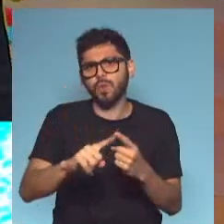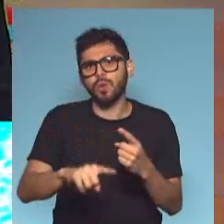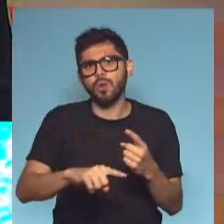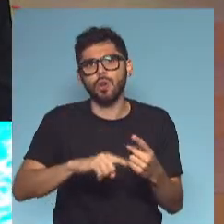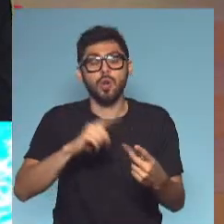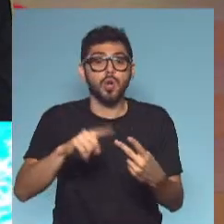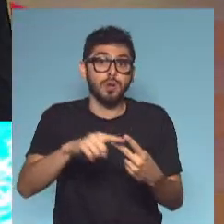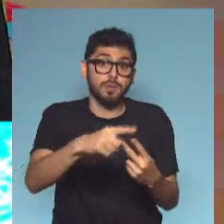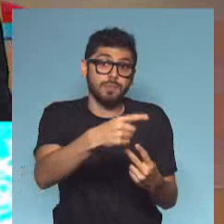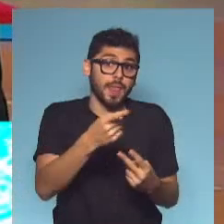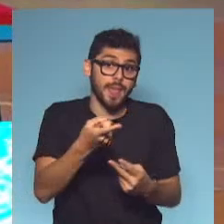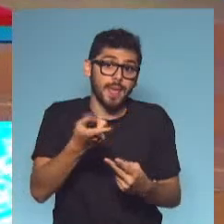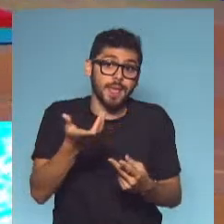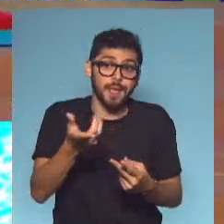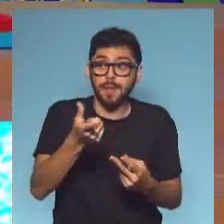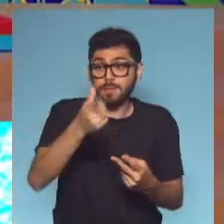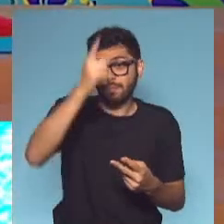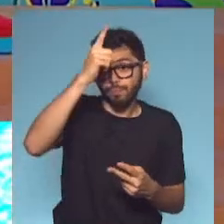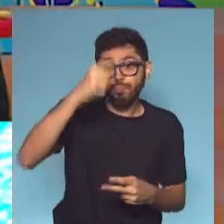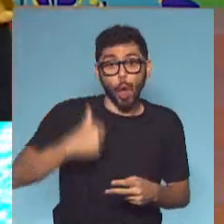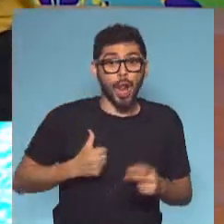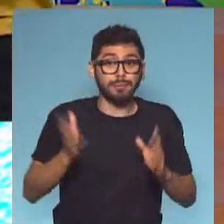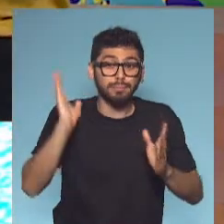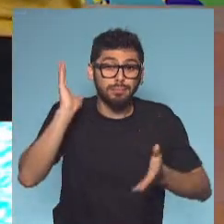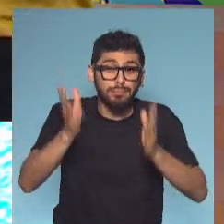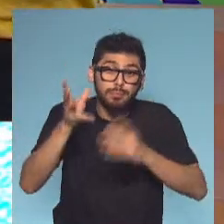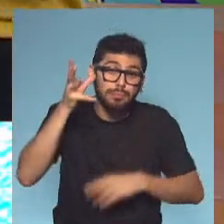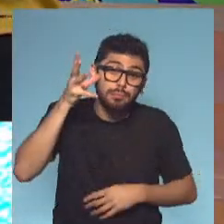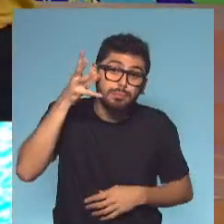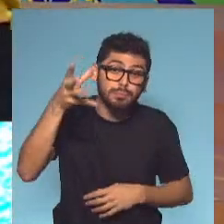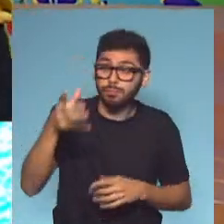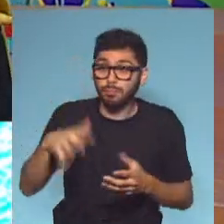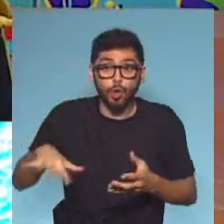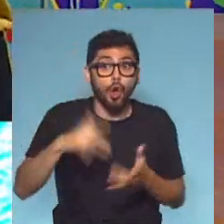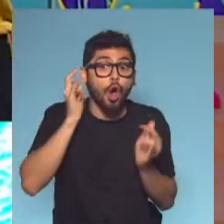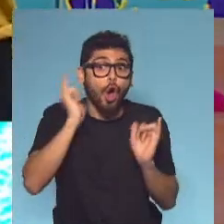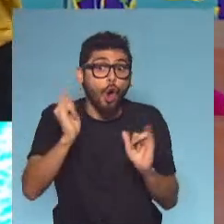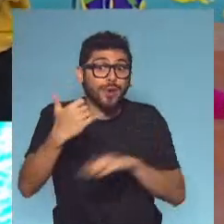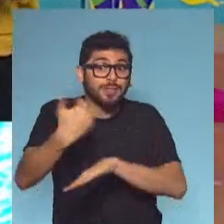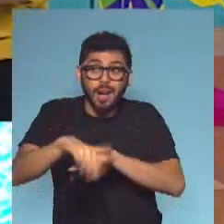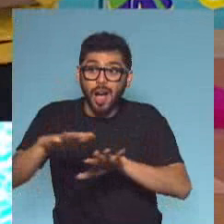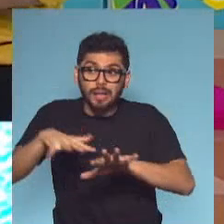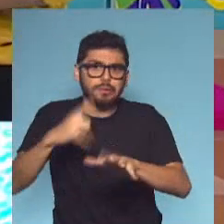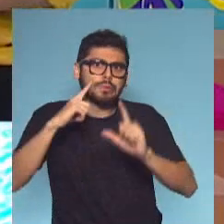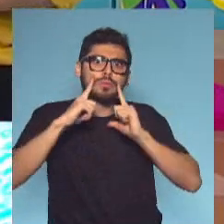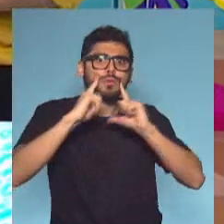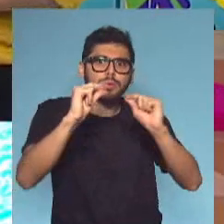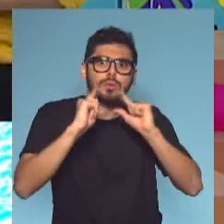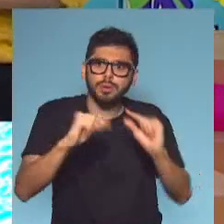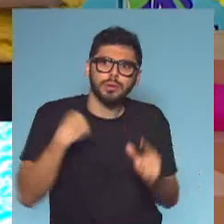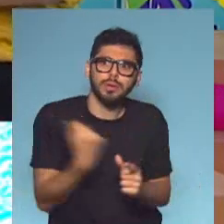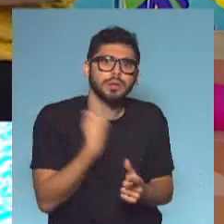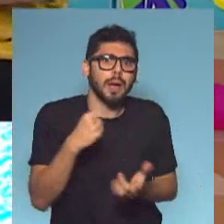los abusos por parte de las Fuerzas Armadas, digamos que los jóvenes que estamos en las calles peleando por un país